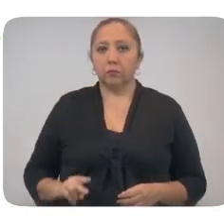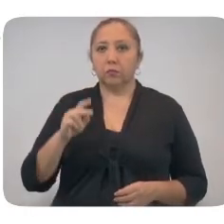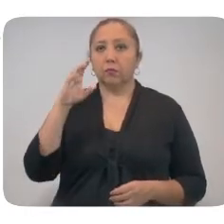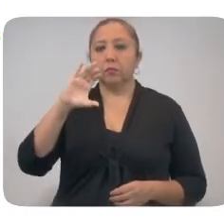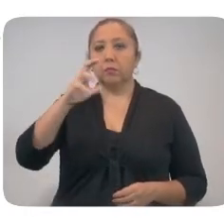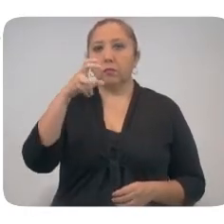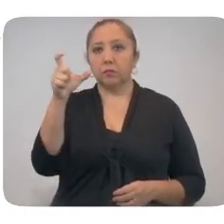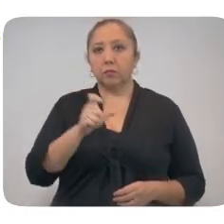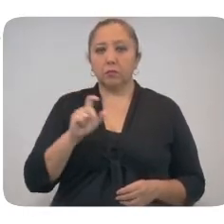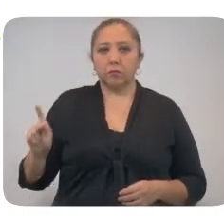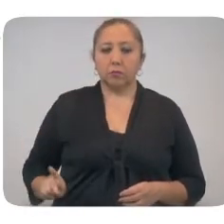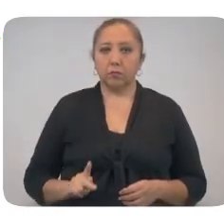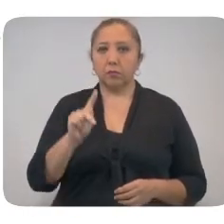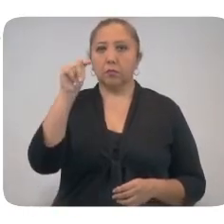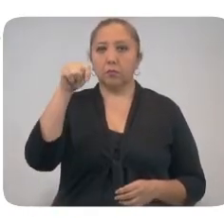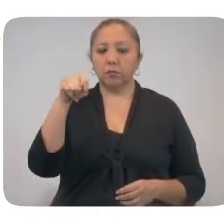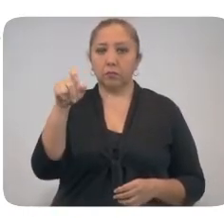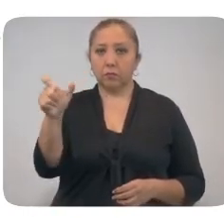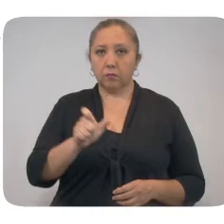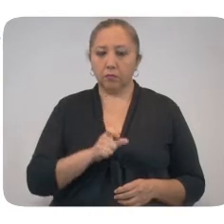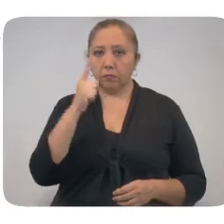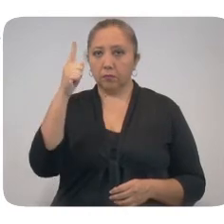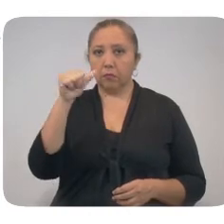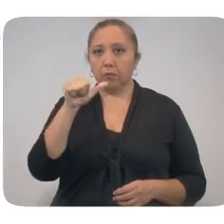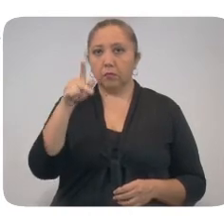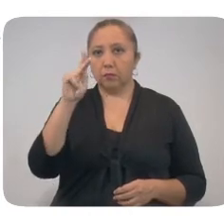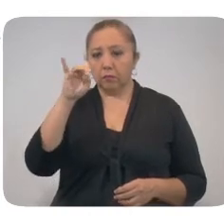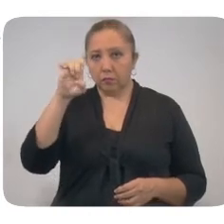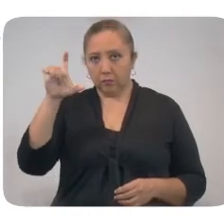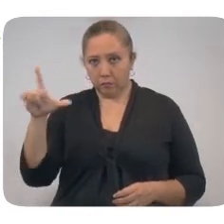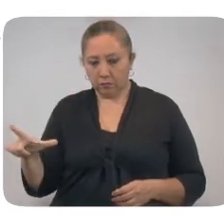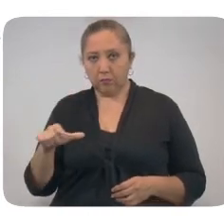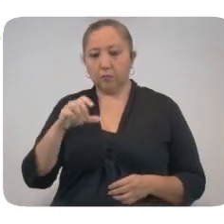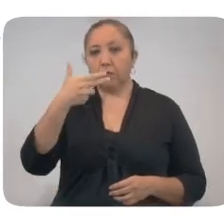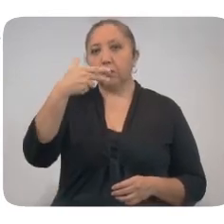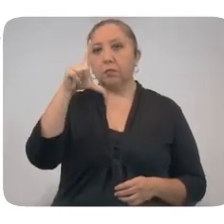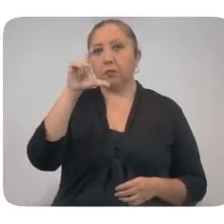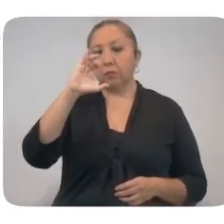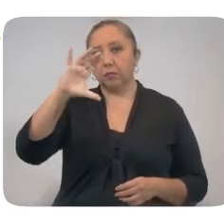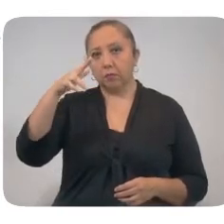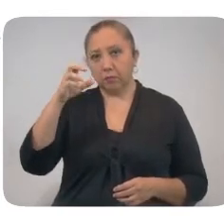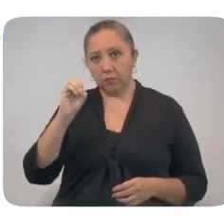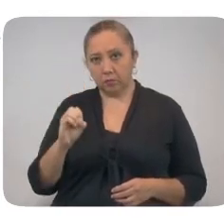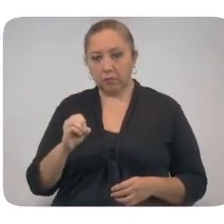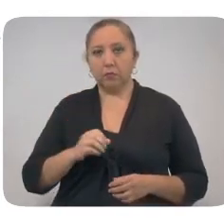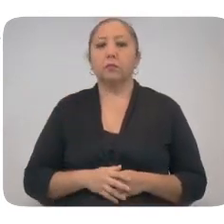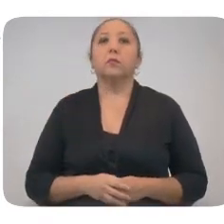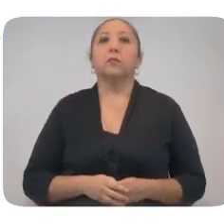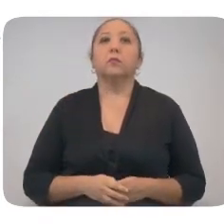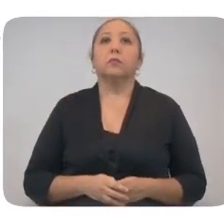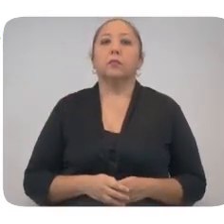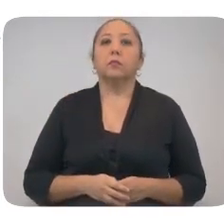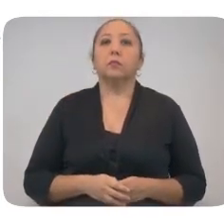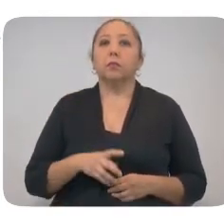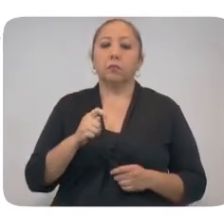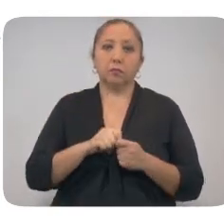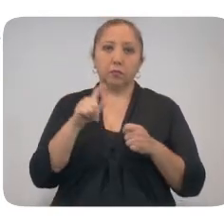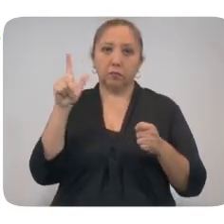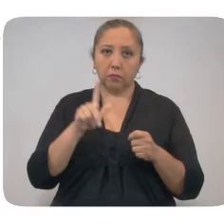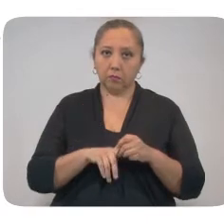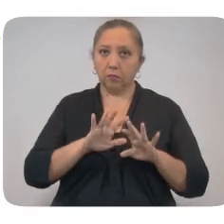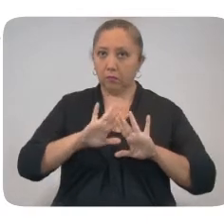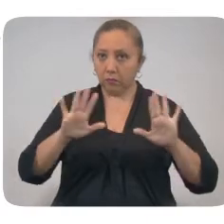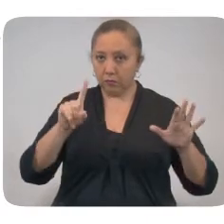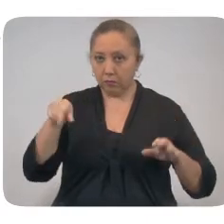en Chipchulup, Pueblo y Tecash, y 1 en Aquil, Chaxinquín, Jalachó, Jocabá y Jurucmá. En total,